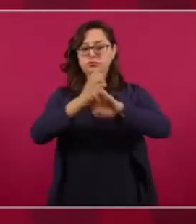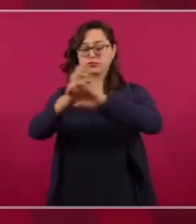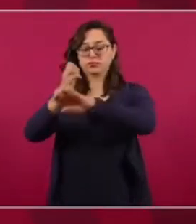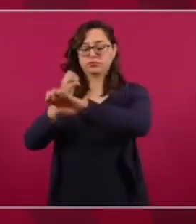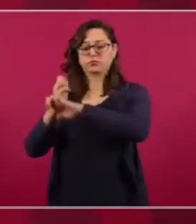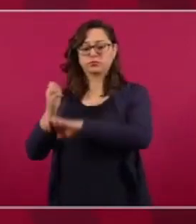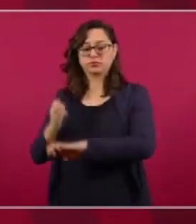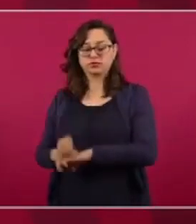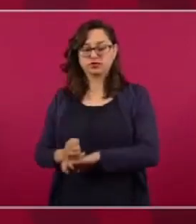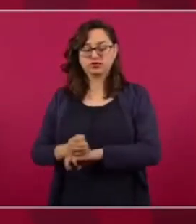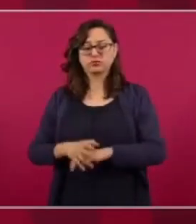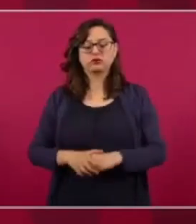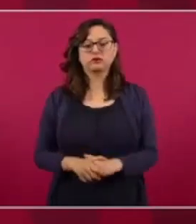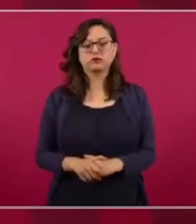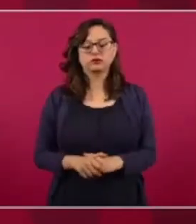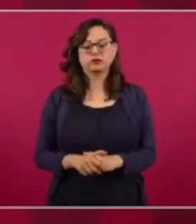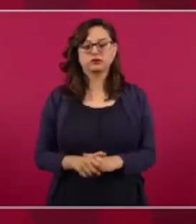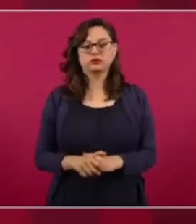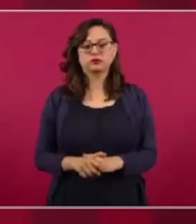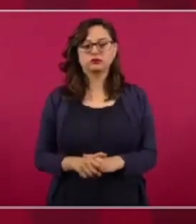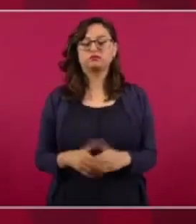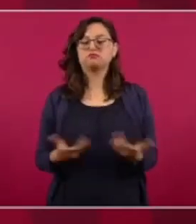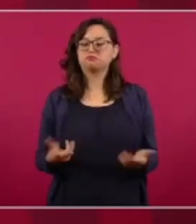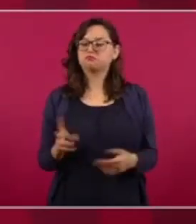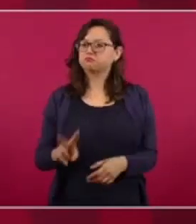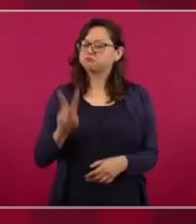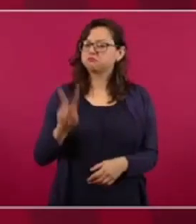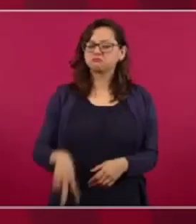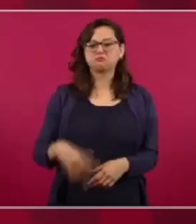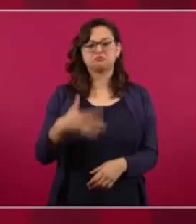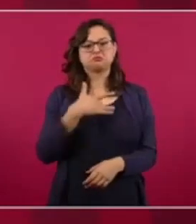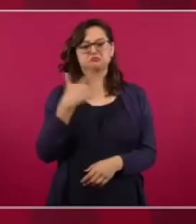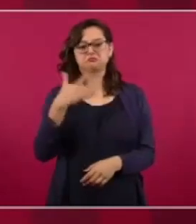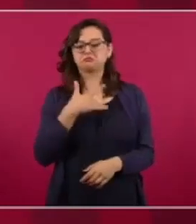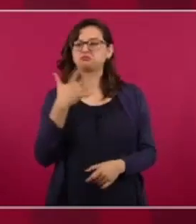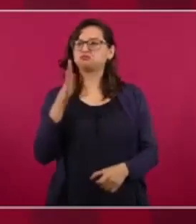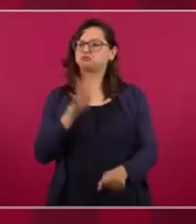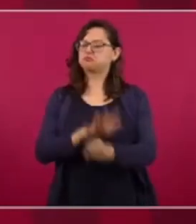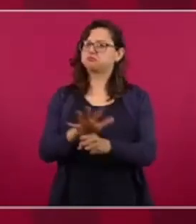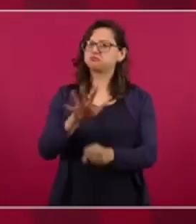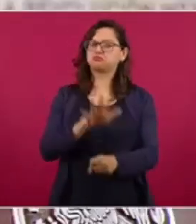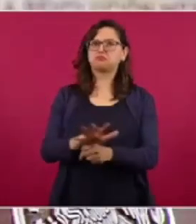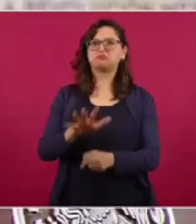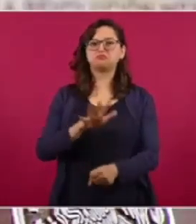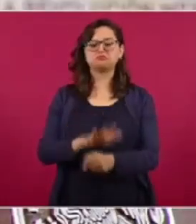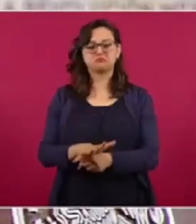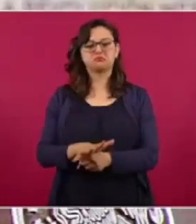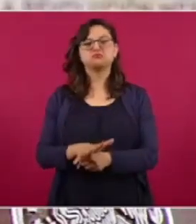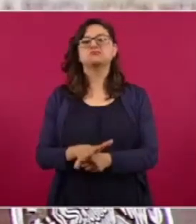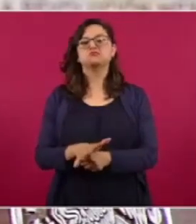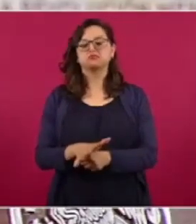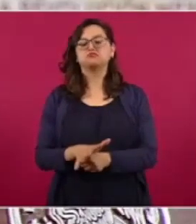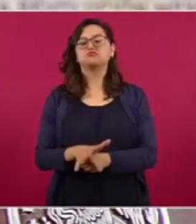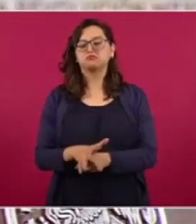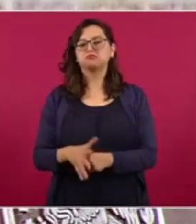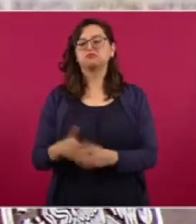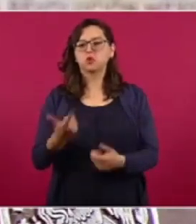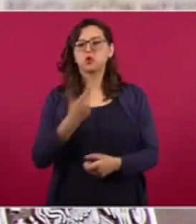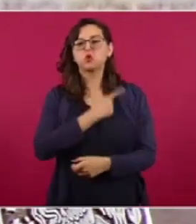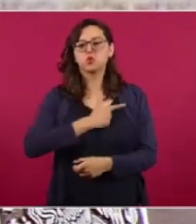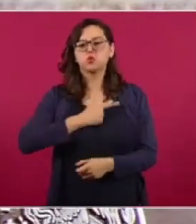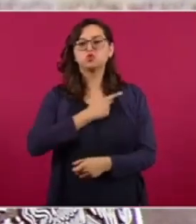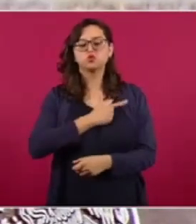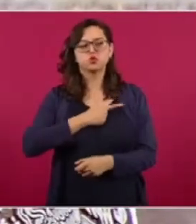federativas. Es muy satisfactorio el poder informar que no